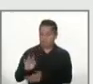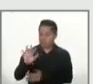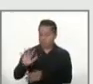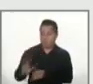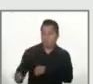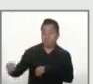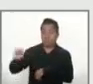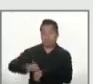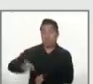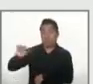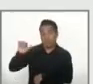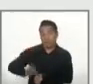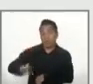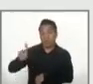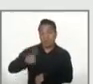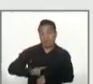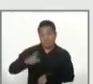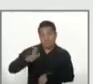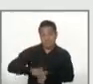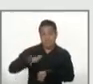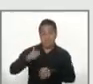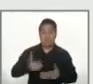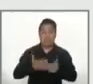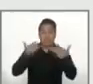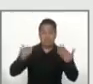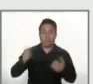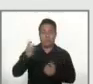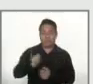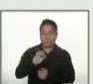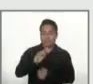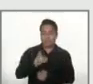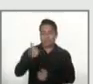6.345 más que el corte del día de ayer. De igual manera,